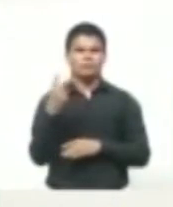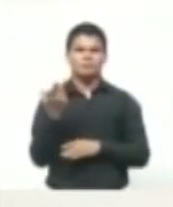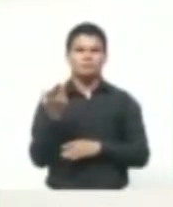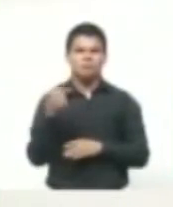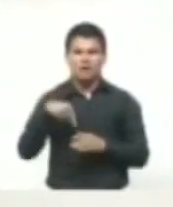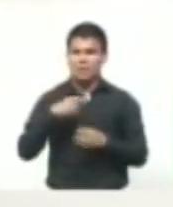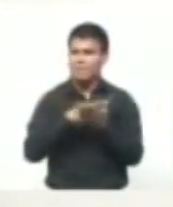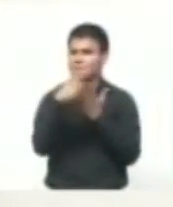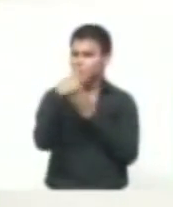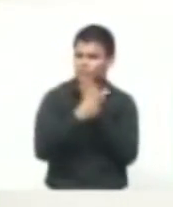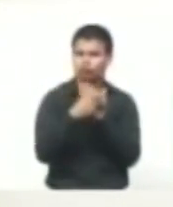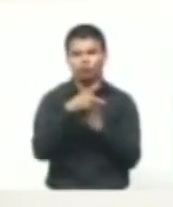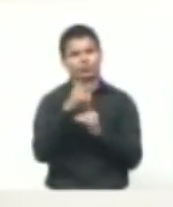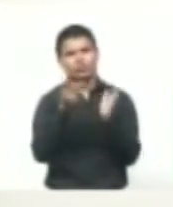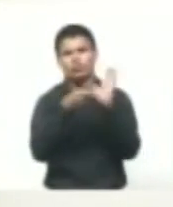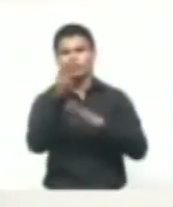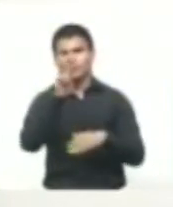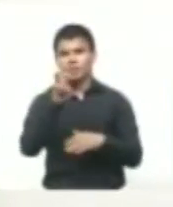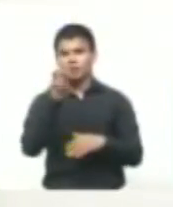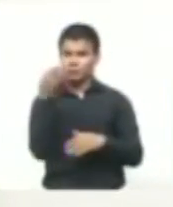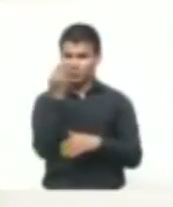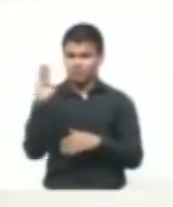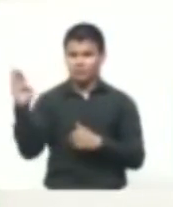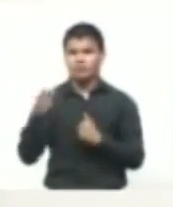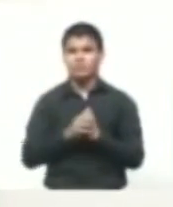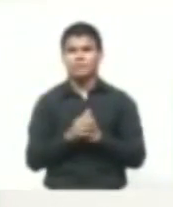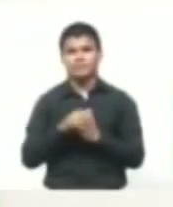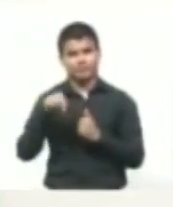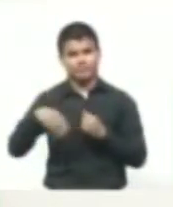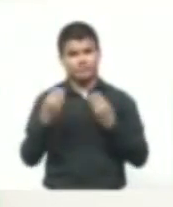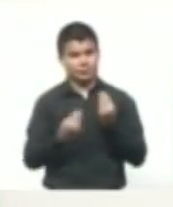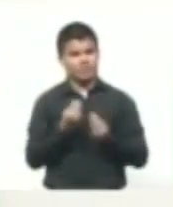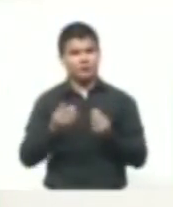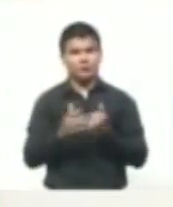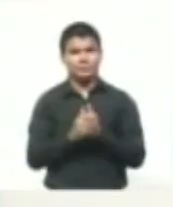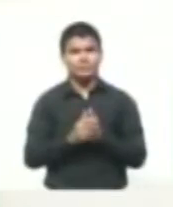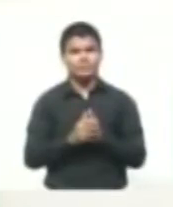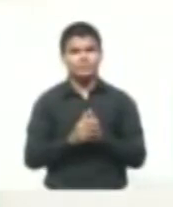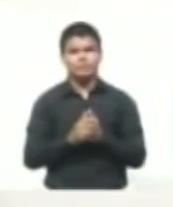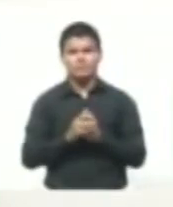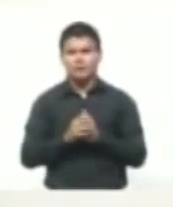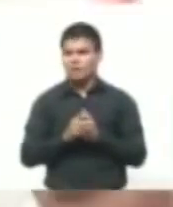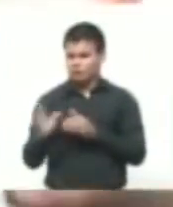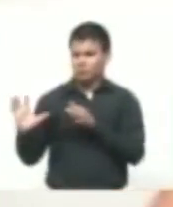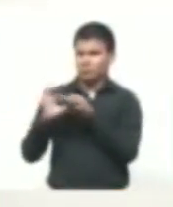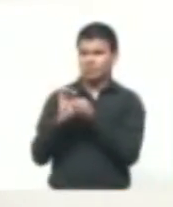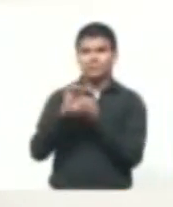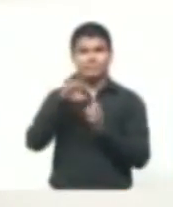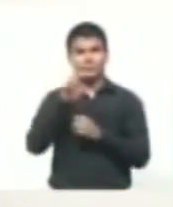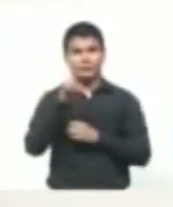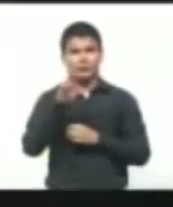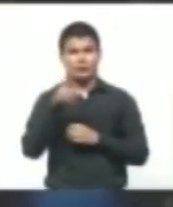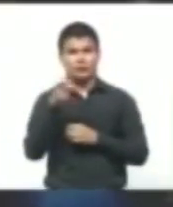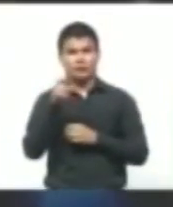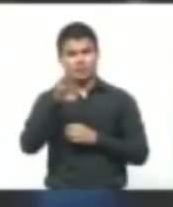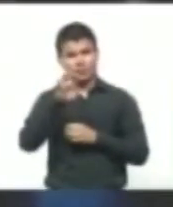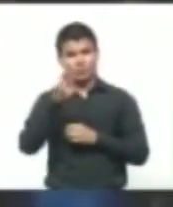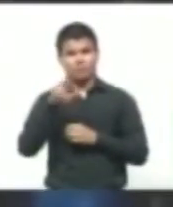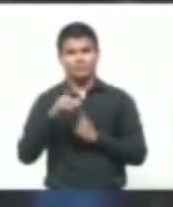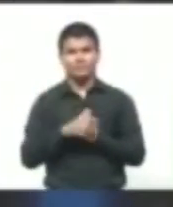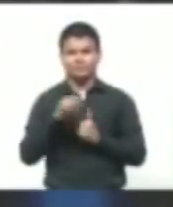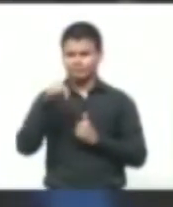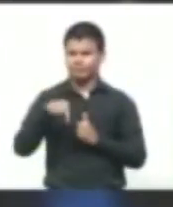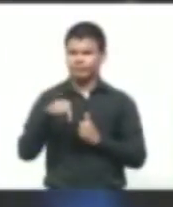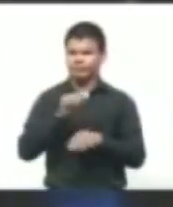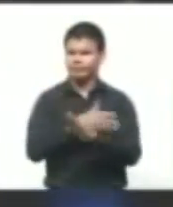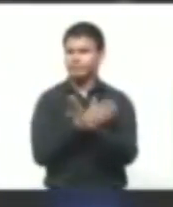Estamos aquí lo que es una gira promocional en Barranquilla, eso es lo que estamos haciendo ahora por el momento, de la mano de Edgar y mi promotor Edwin. Este artista,